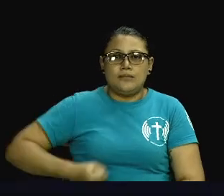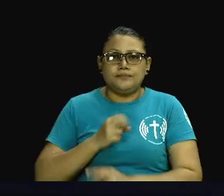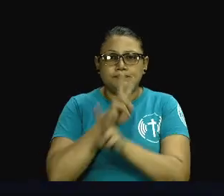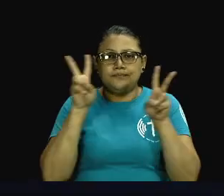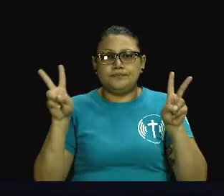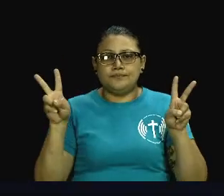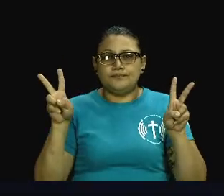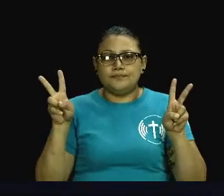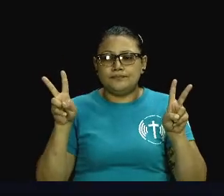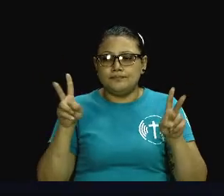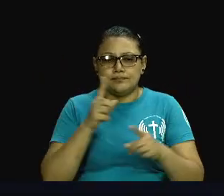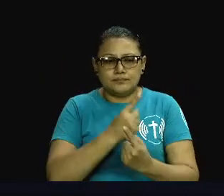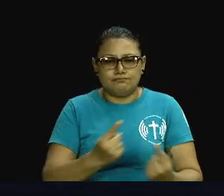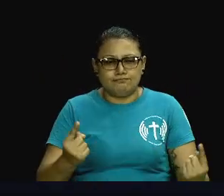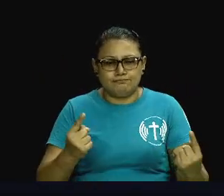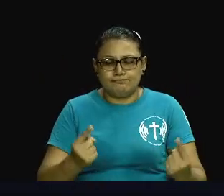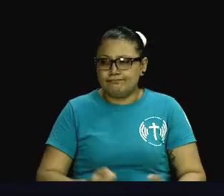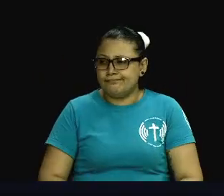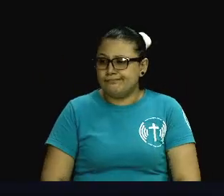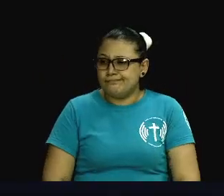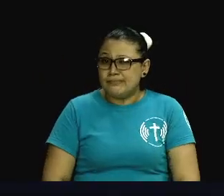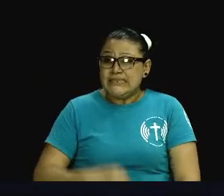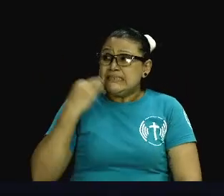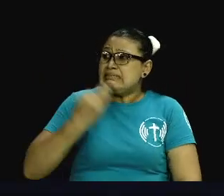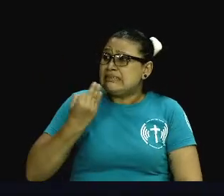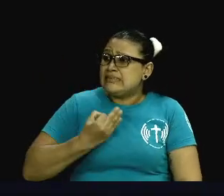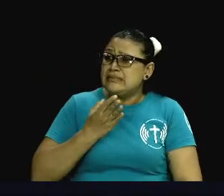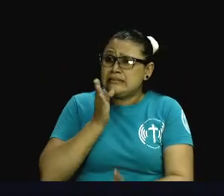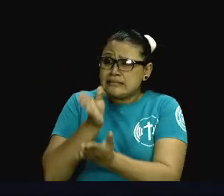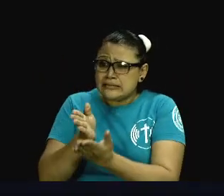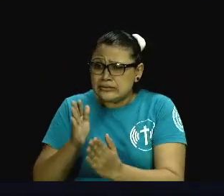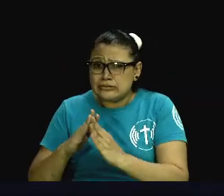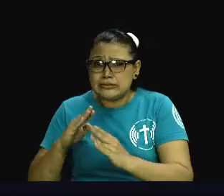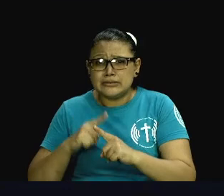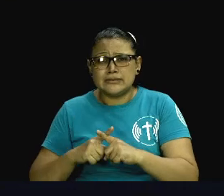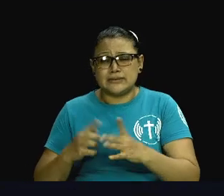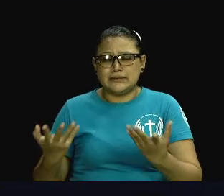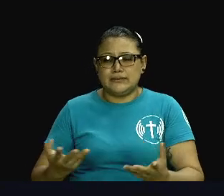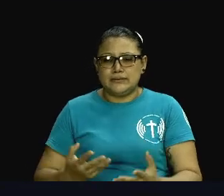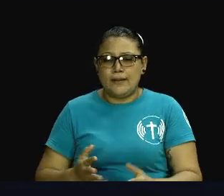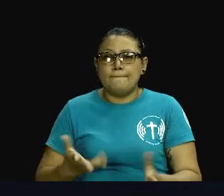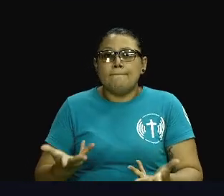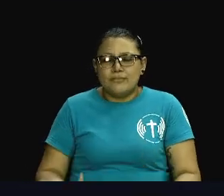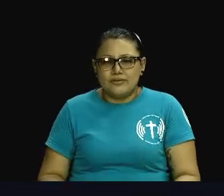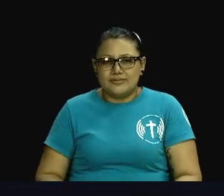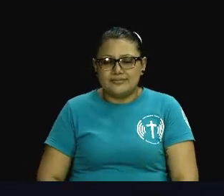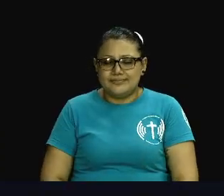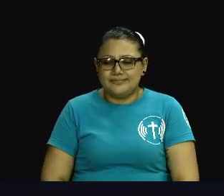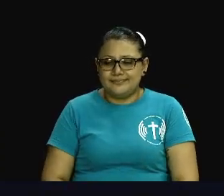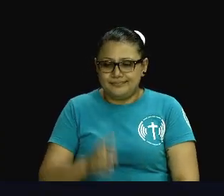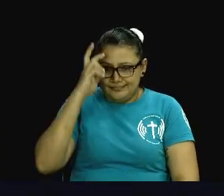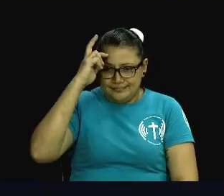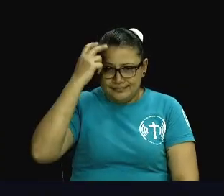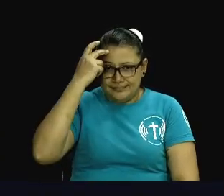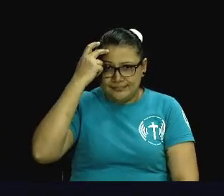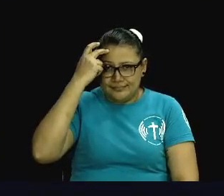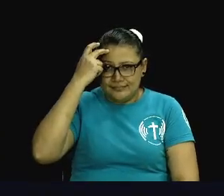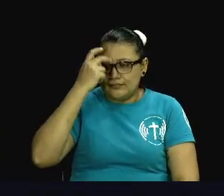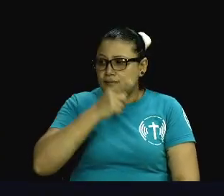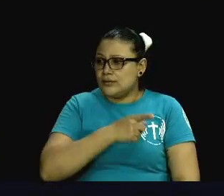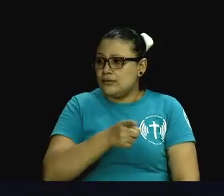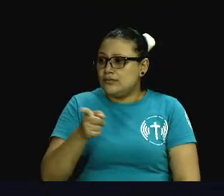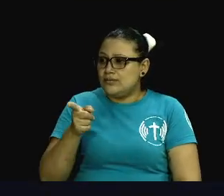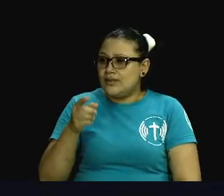veces tú vienes y dice yo necesito ir a la iglesia porque tienes hambre de dios y es buena señal porque